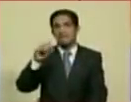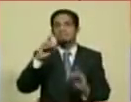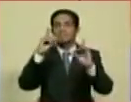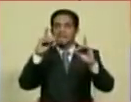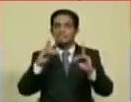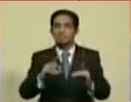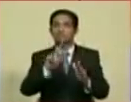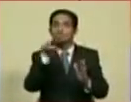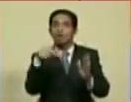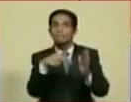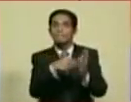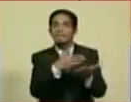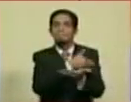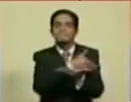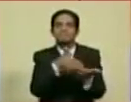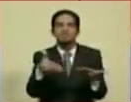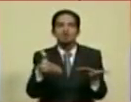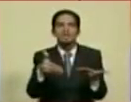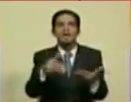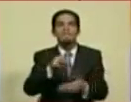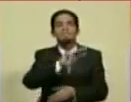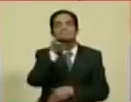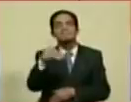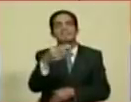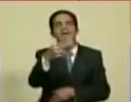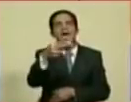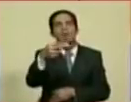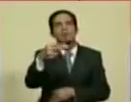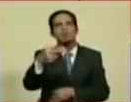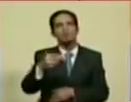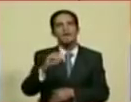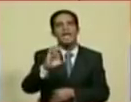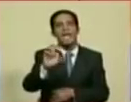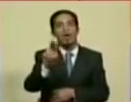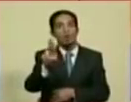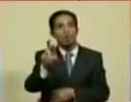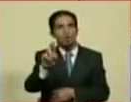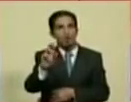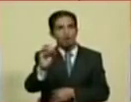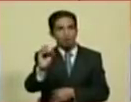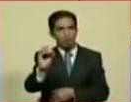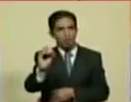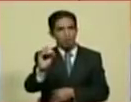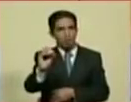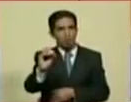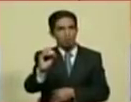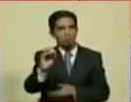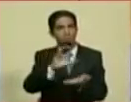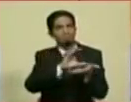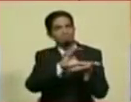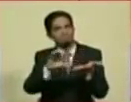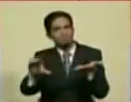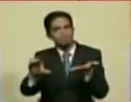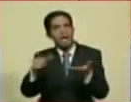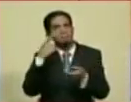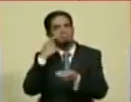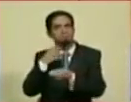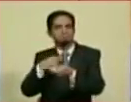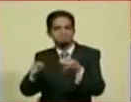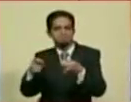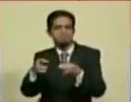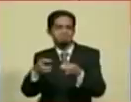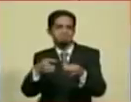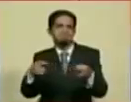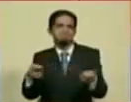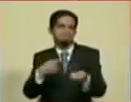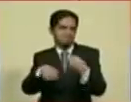2.000 millones de euros vayan al mercado cambiario nacional. Es